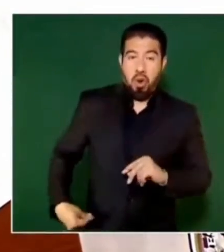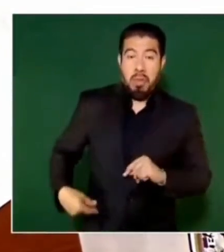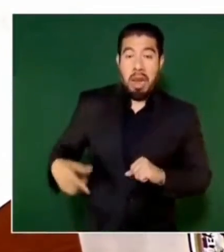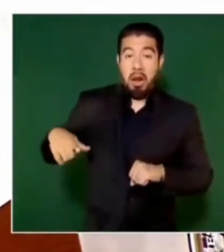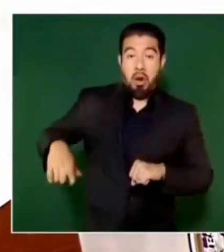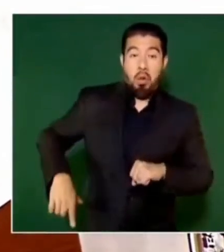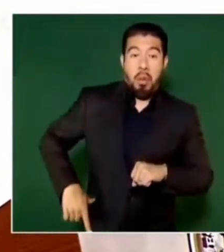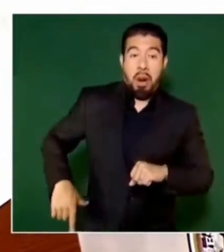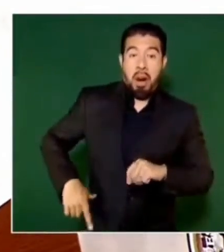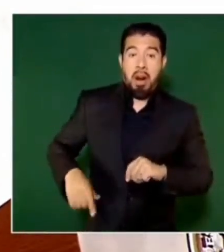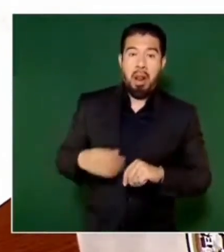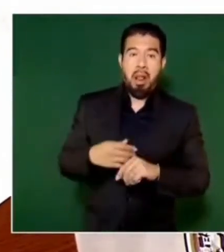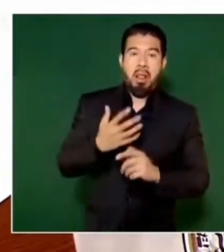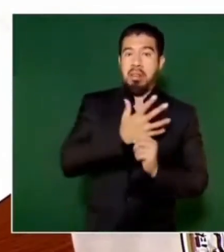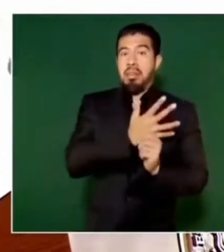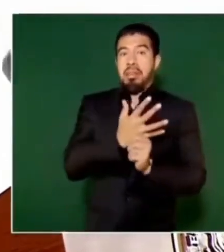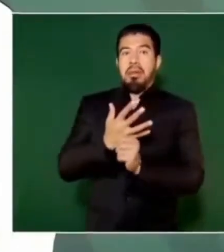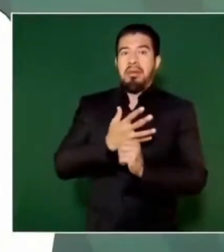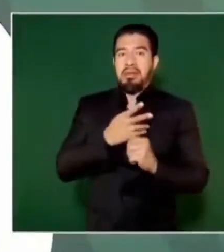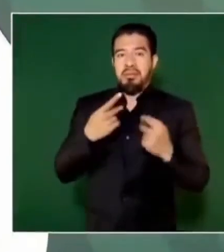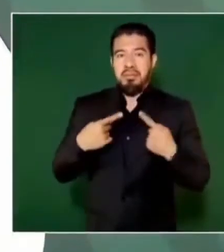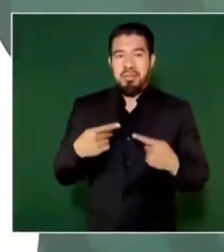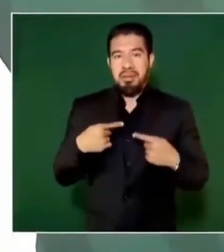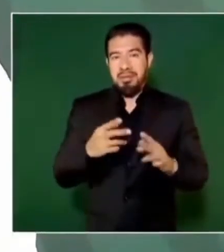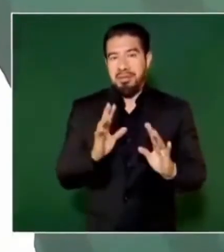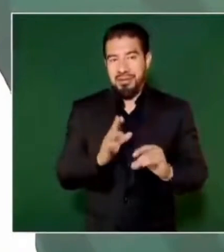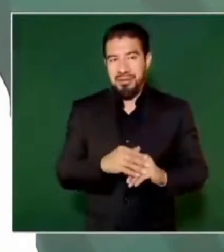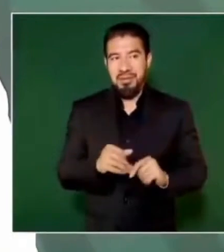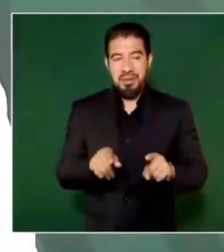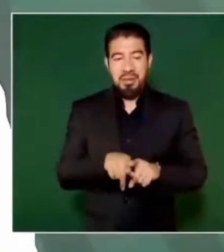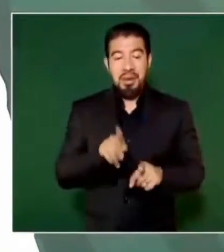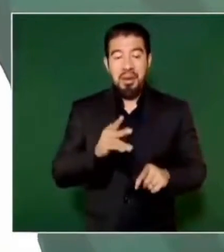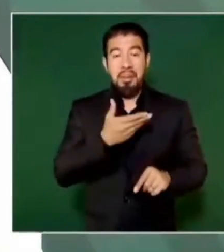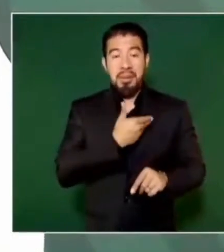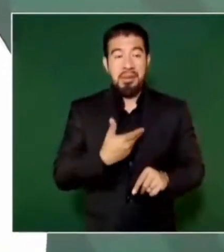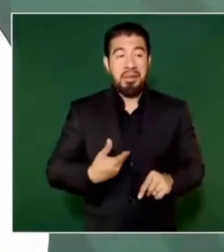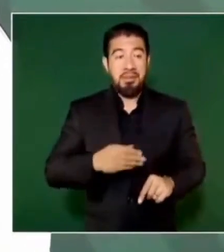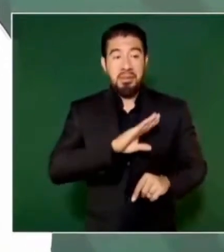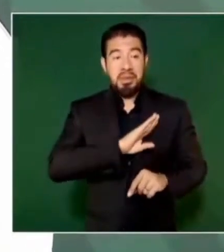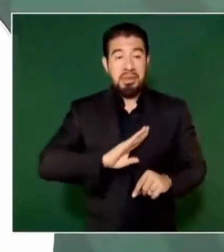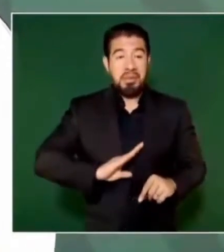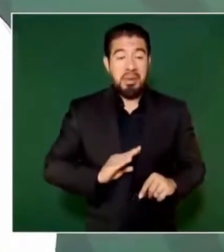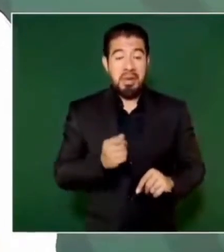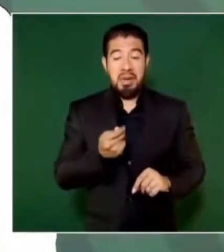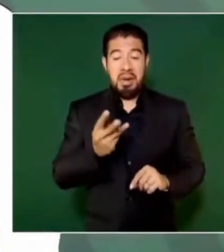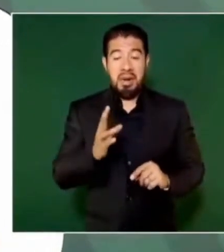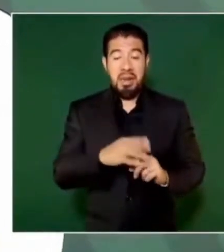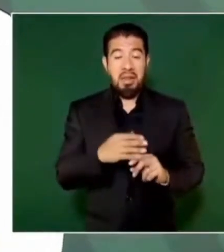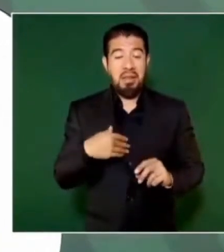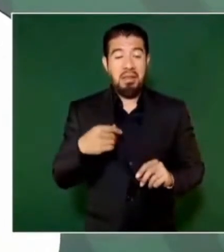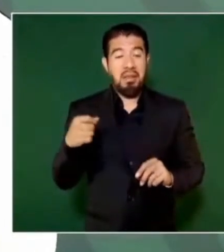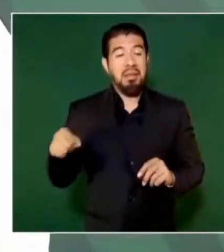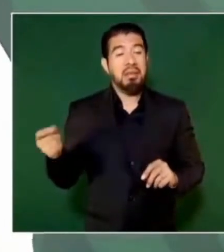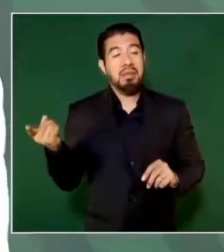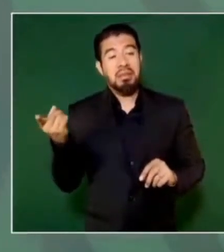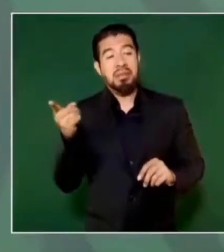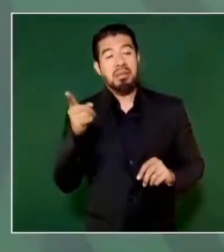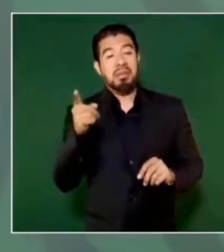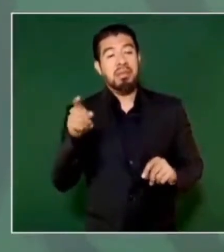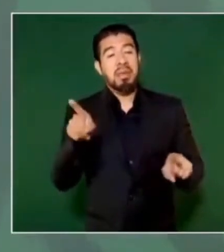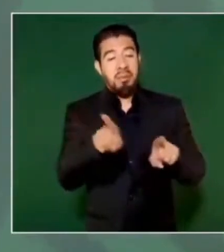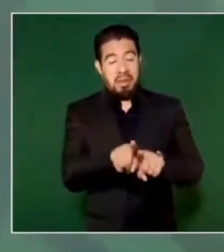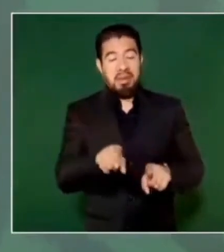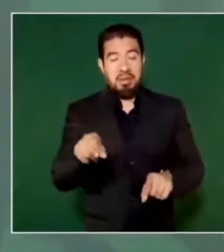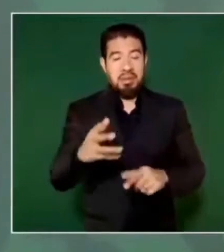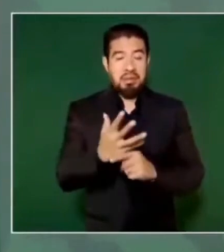la culpa recaía más en los presidentes municipales, porque hay que tener en cuenta que es